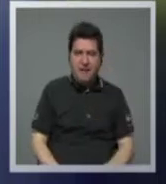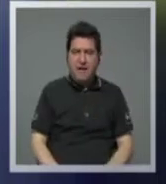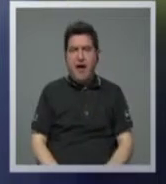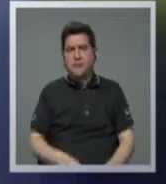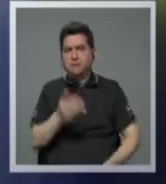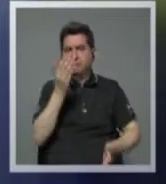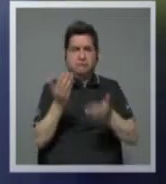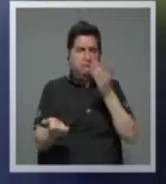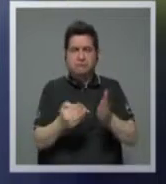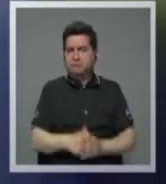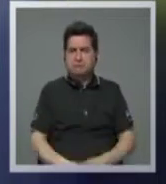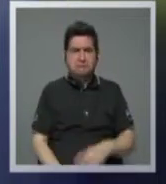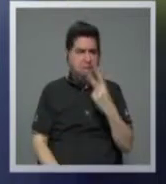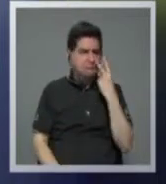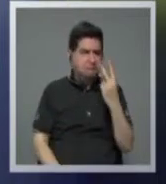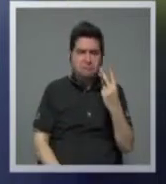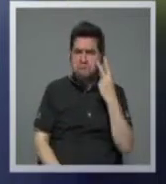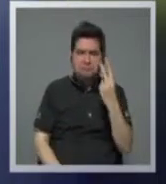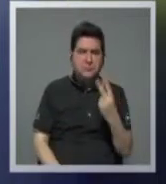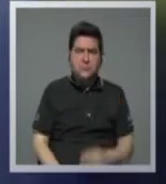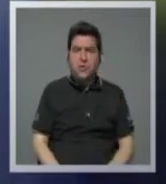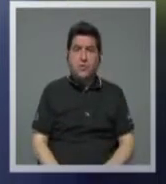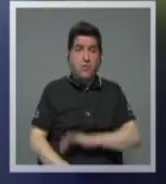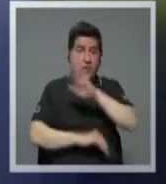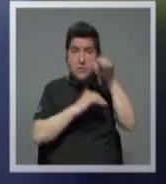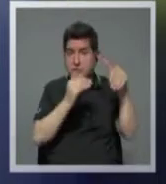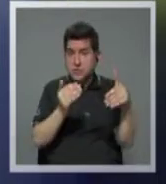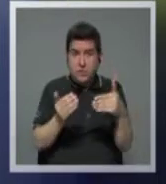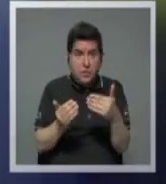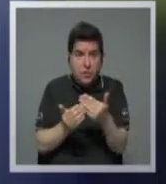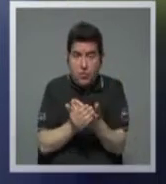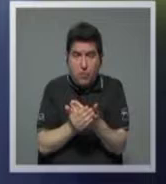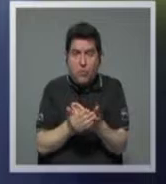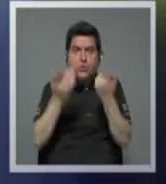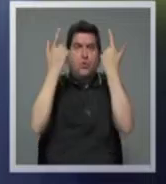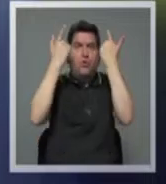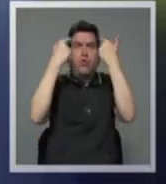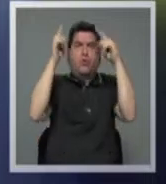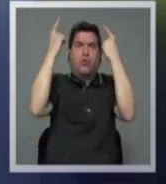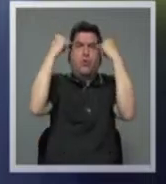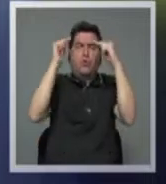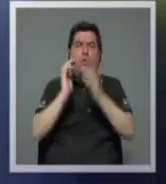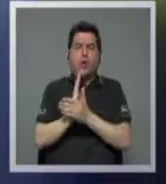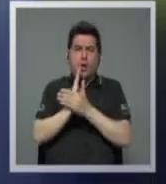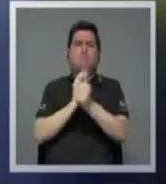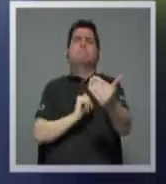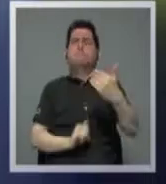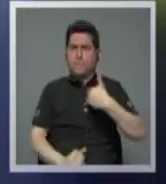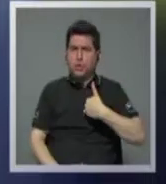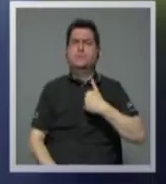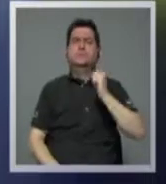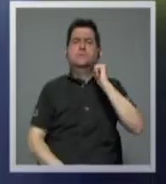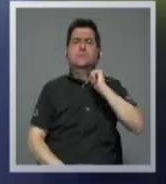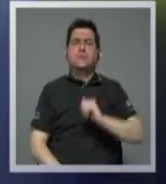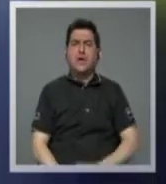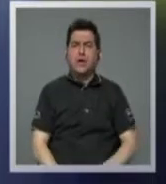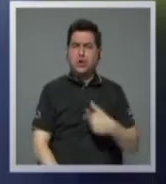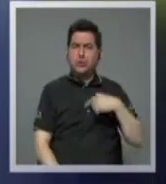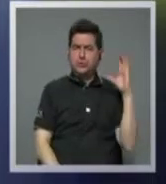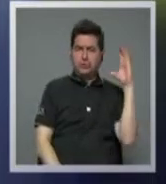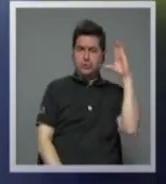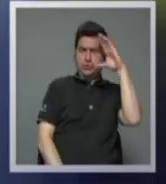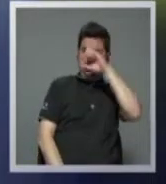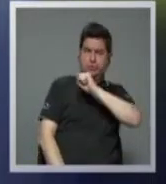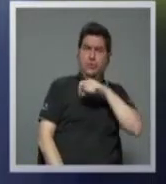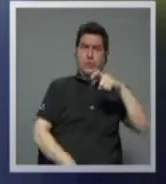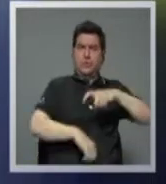seguramente no se veían como todo lo exitoso y potencial que era. Y yo sospecho que el